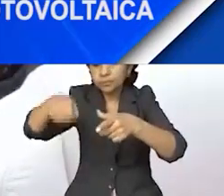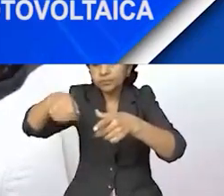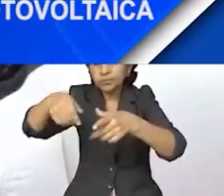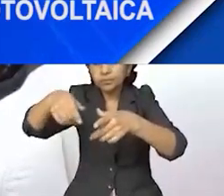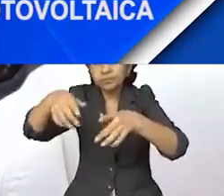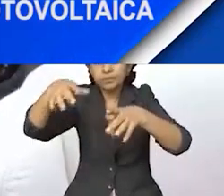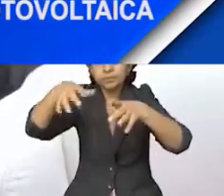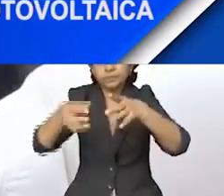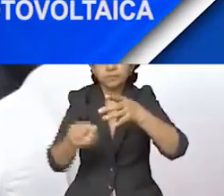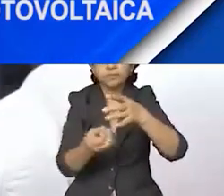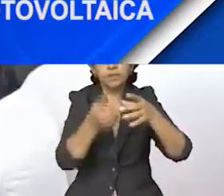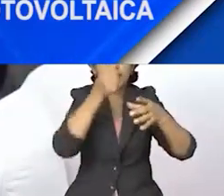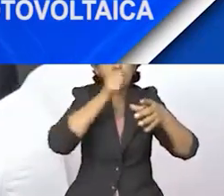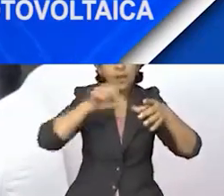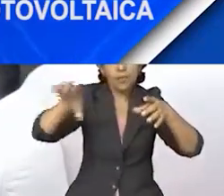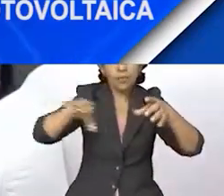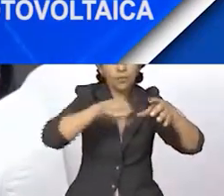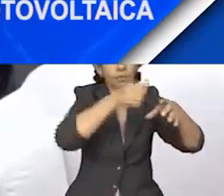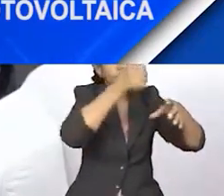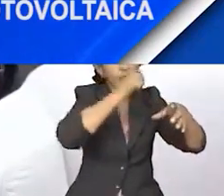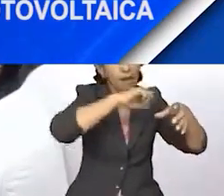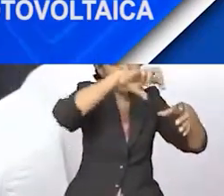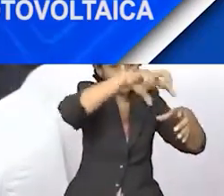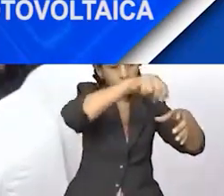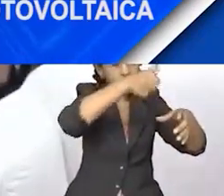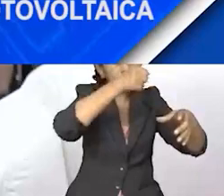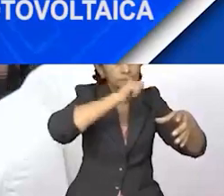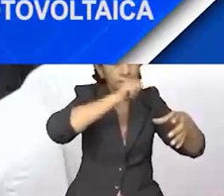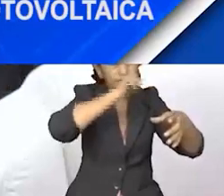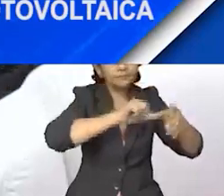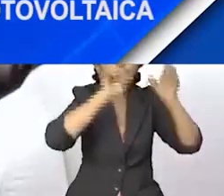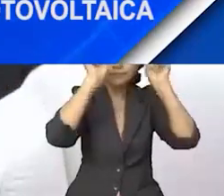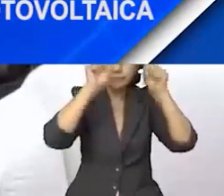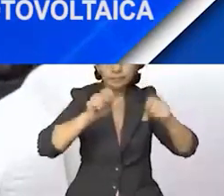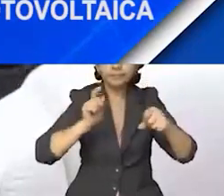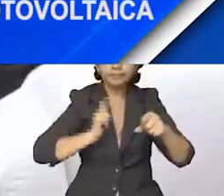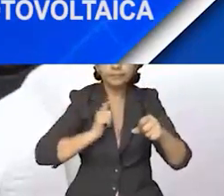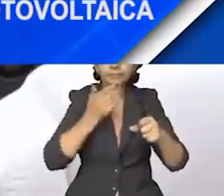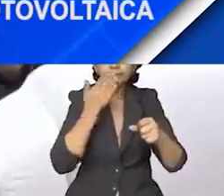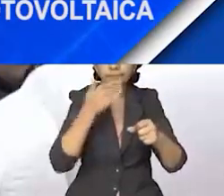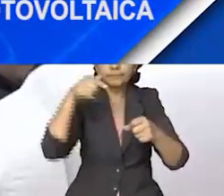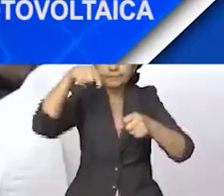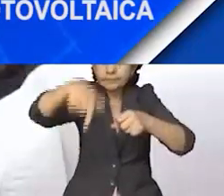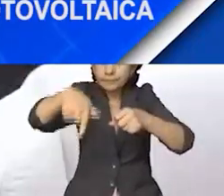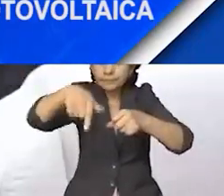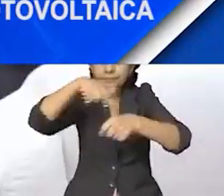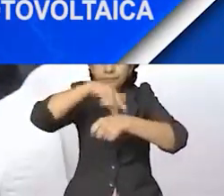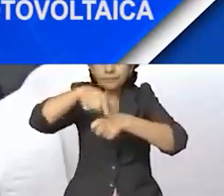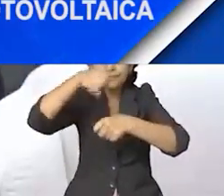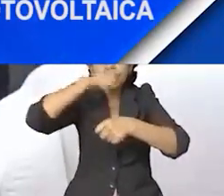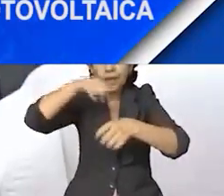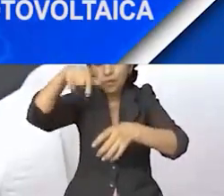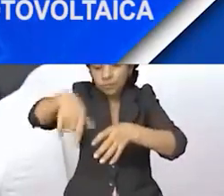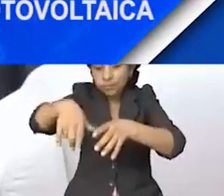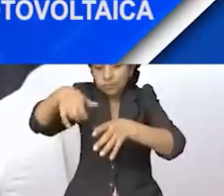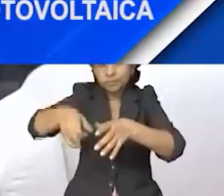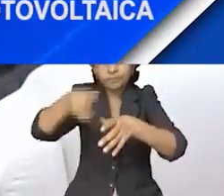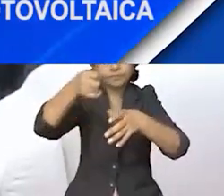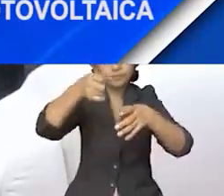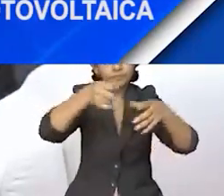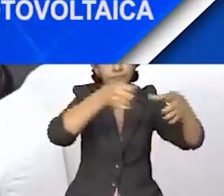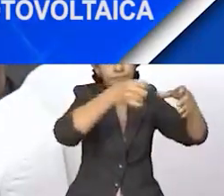bombeo y para nosotros poder garantizar un bombeo efectivo que lleve el